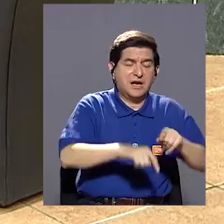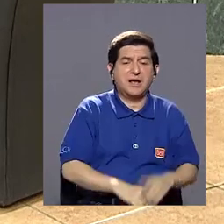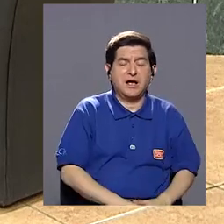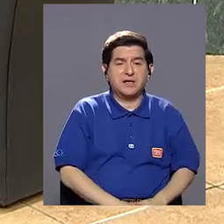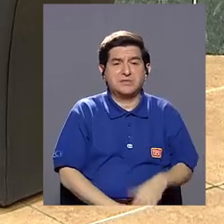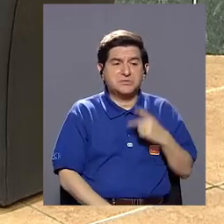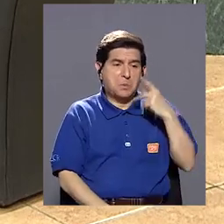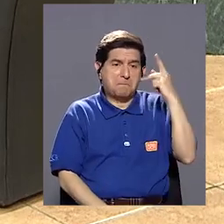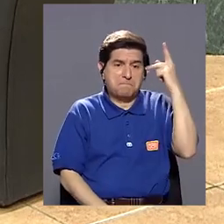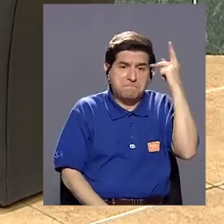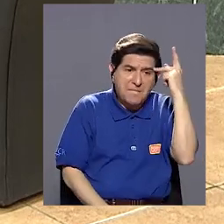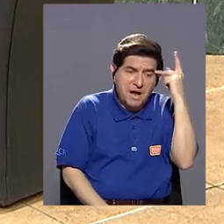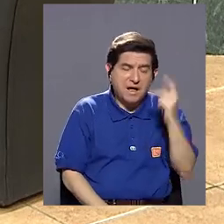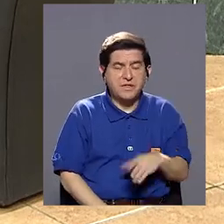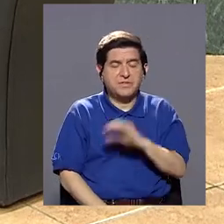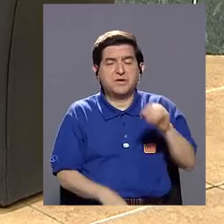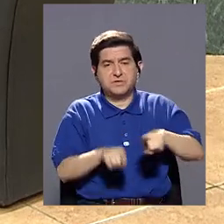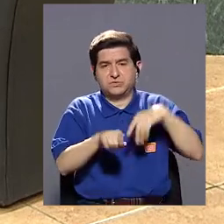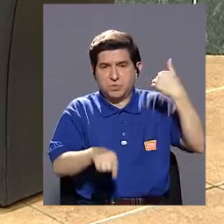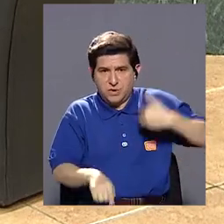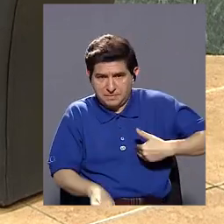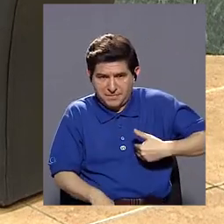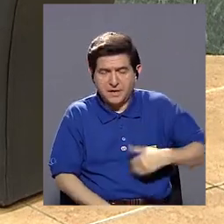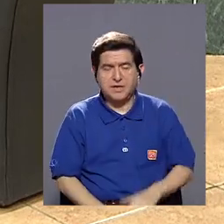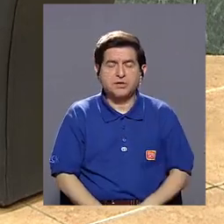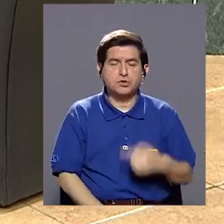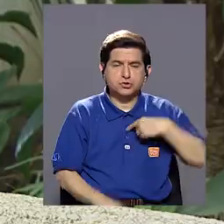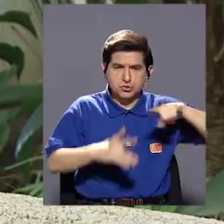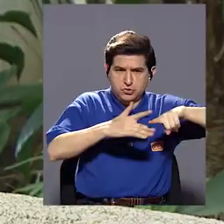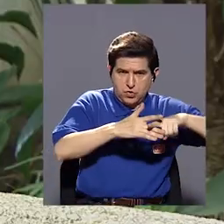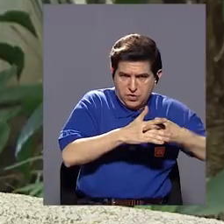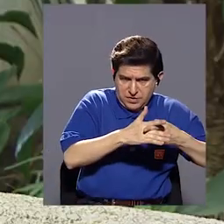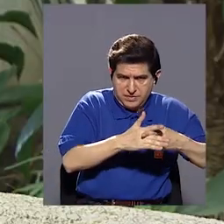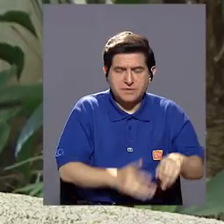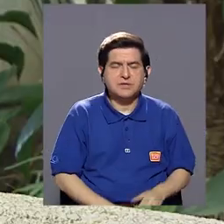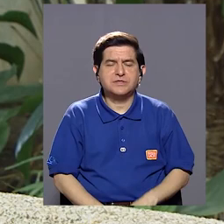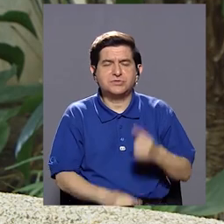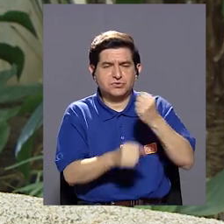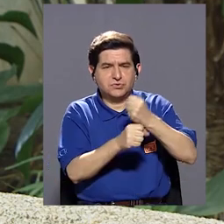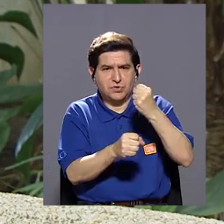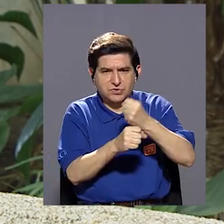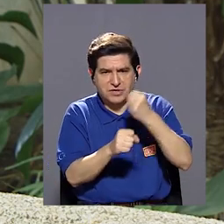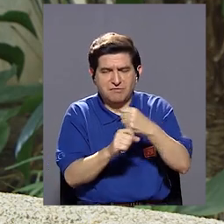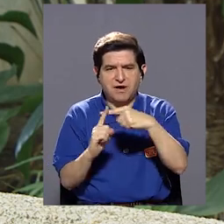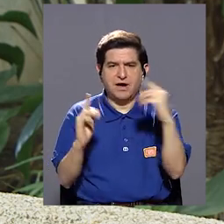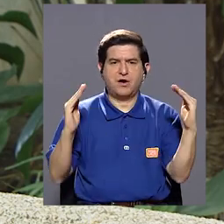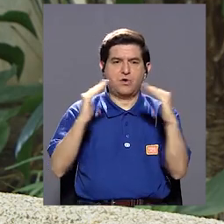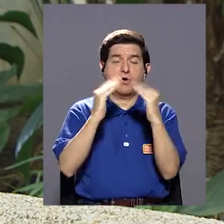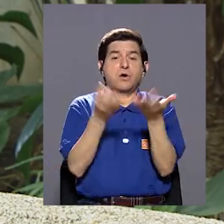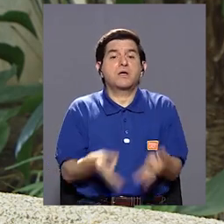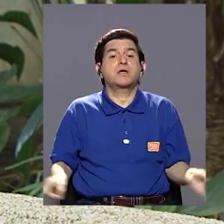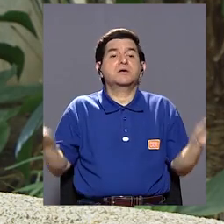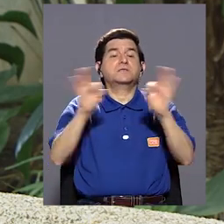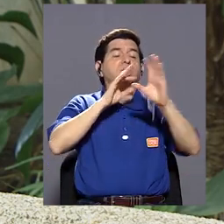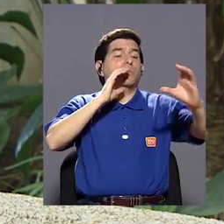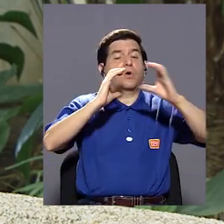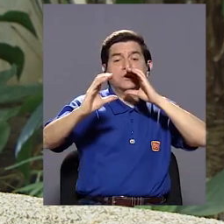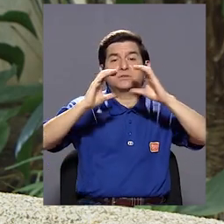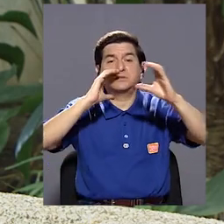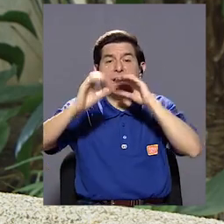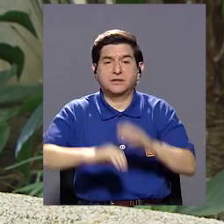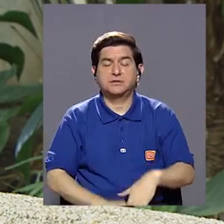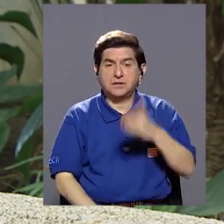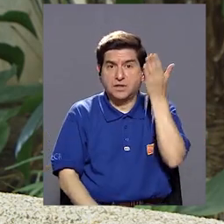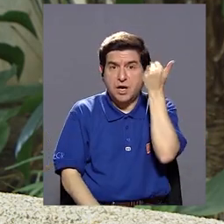en caso de que vivan con padres, con los padres, con hermanos o a los hijos, voy a iniciar a teletrabajar. Y ese proceso es importante,